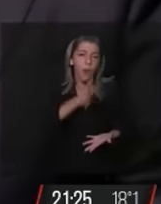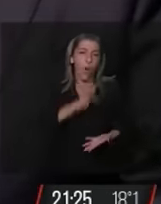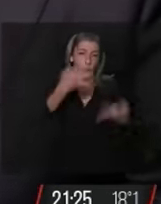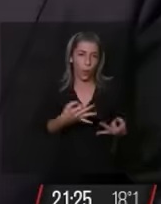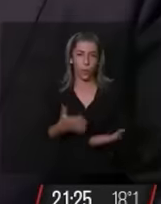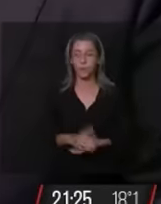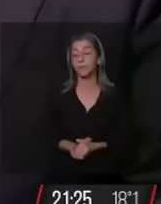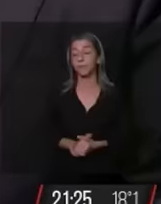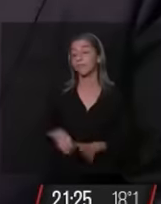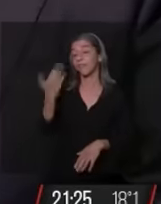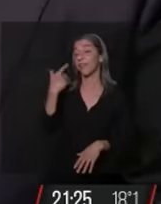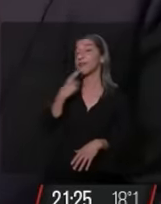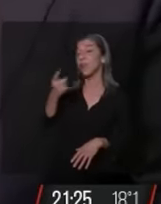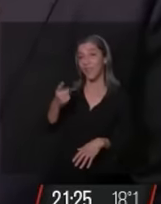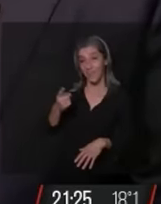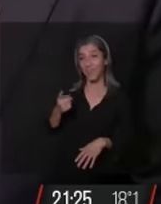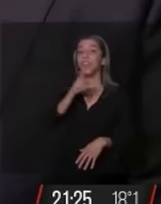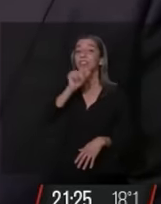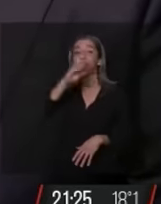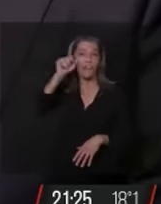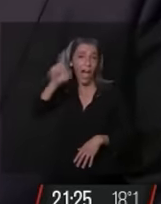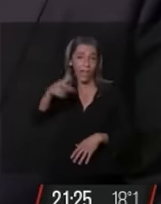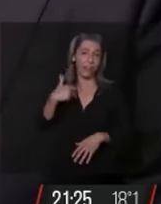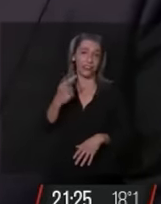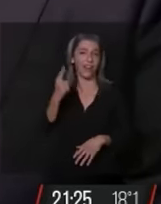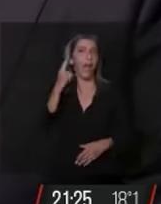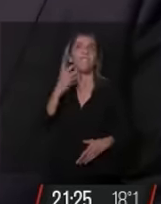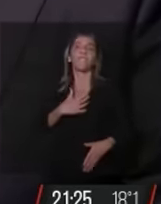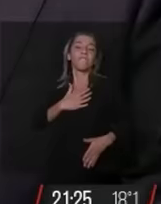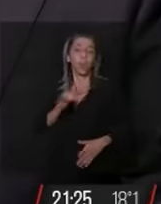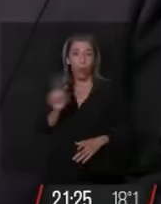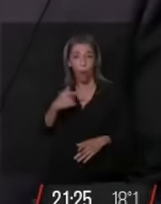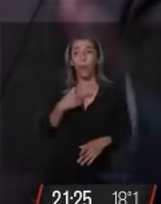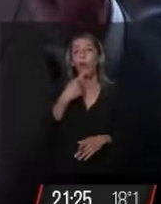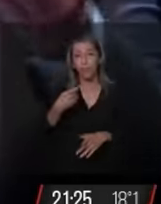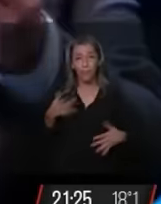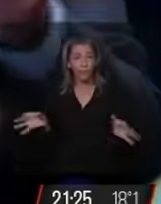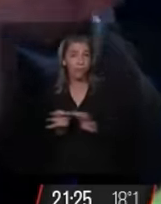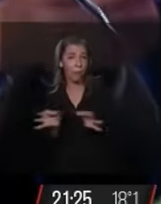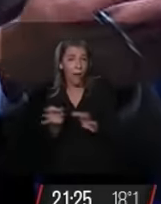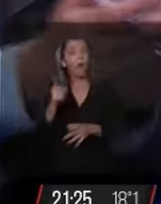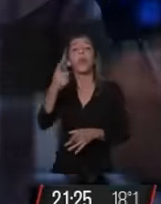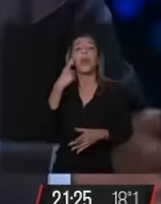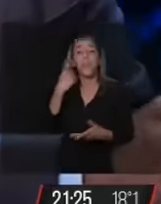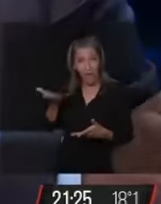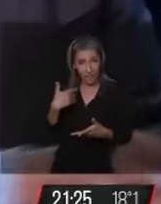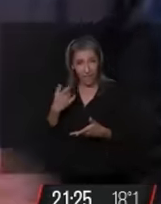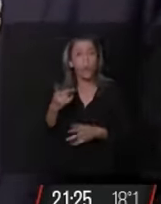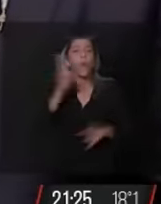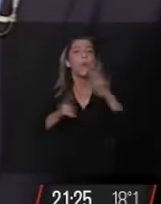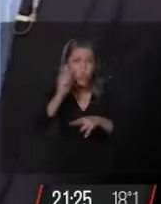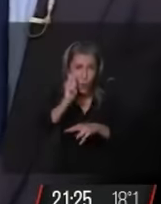que Margaret Thatcher era tu ídola y que las Malvinas tenían el derecho a autodeterminación de los Kelpers. Le invito a la gente a que lo busque en